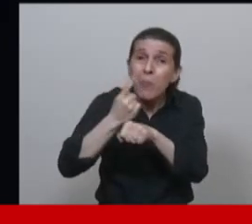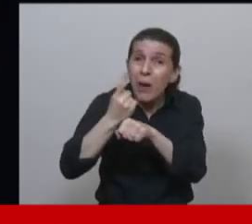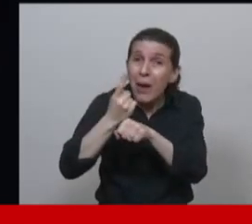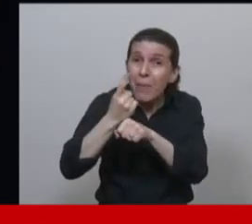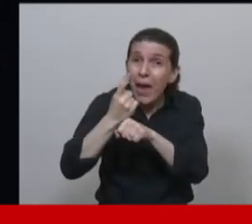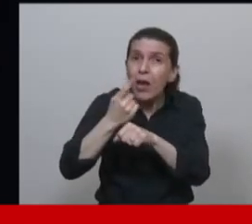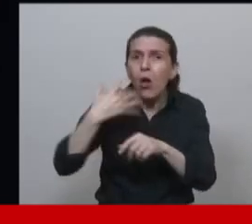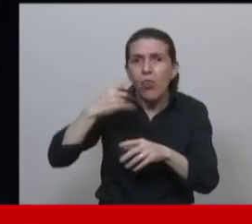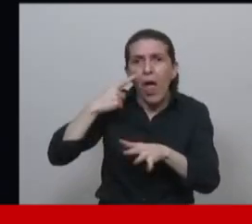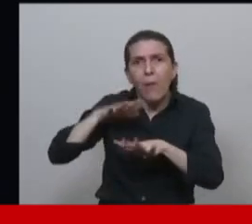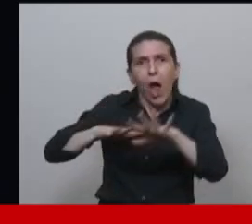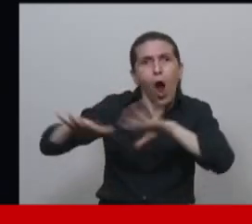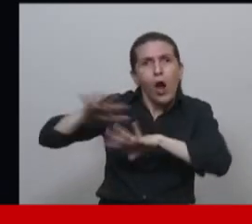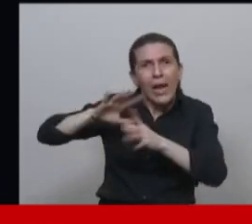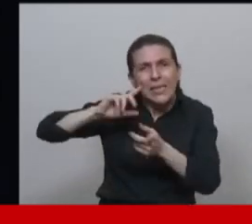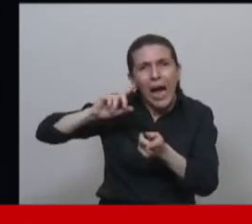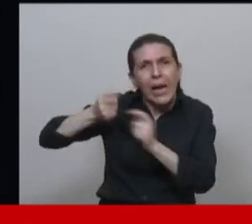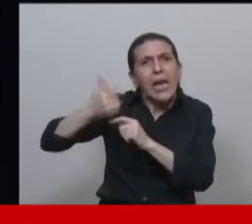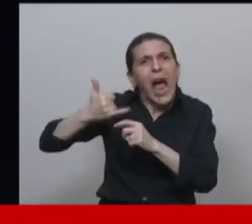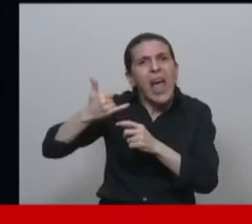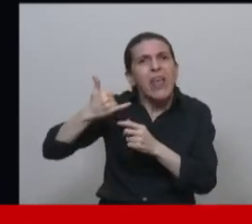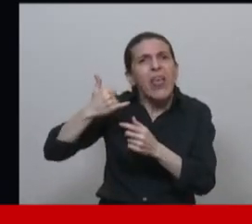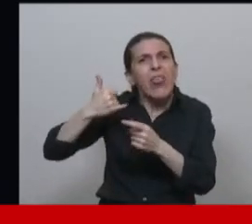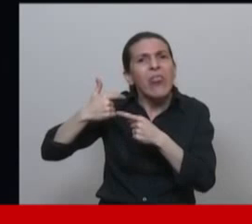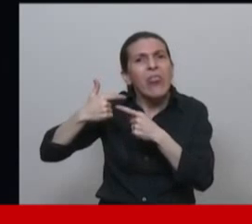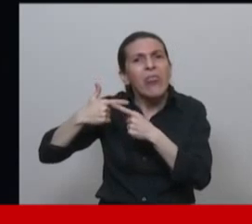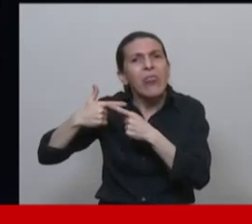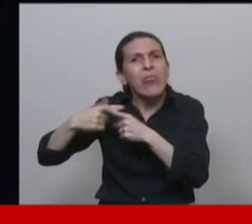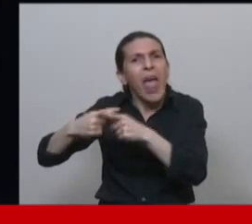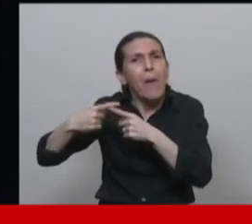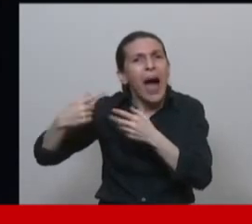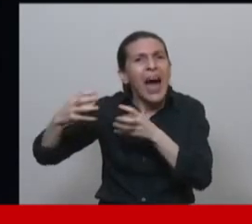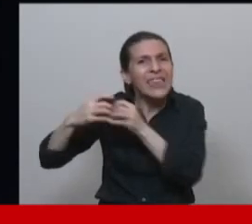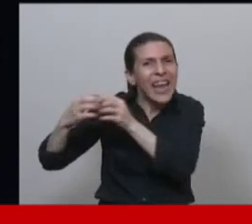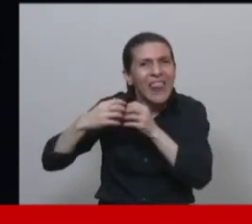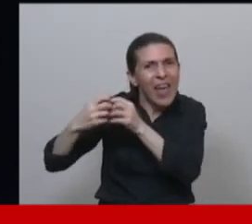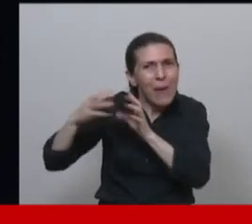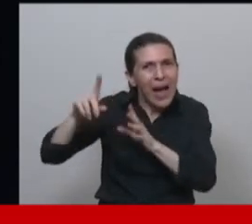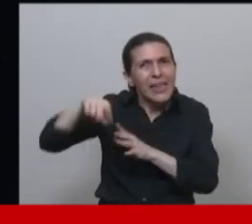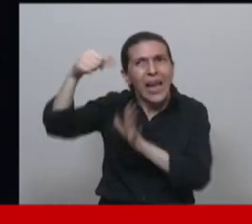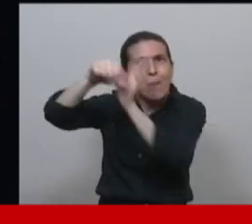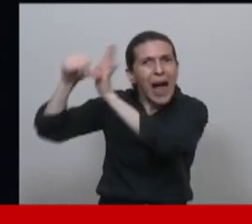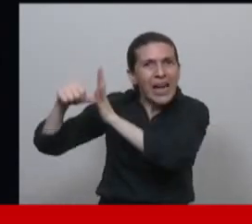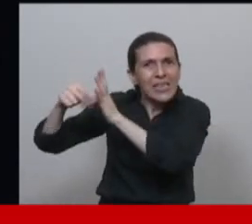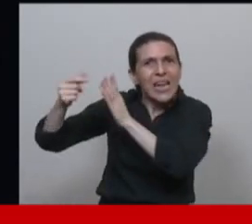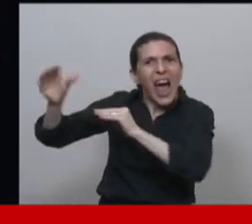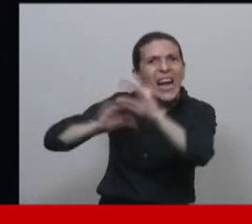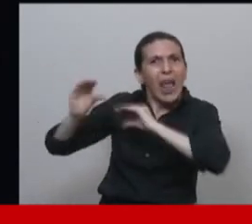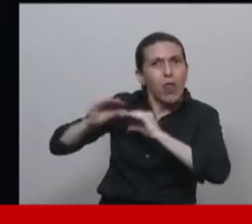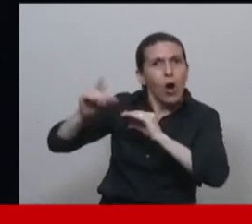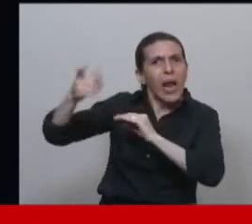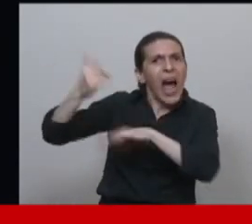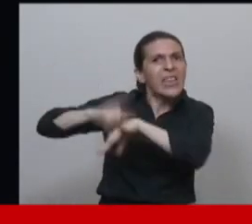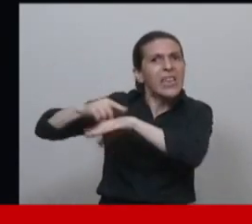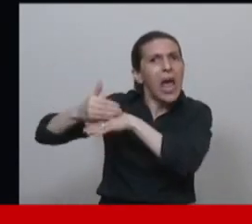la reestructuración sigue abierta. Todos los acreedores tendrán tiempo de decidir hasta el día 24 de agosto